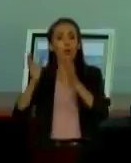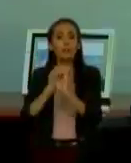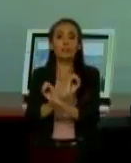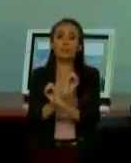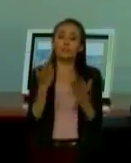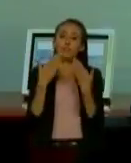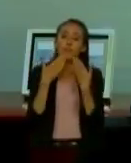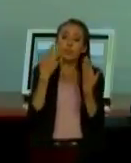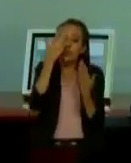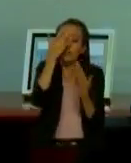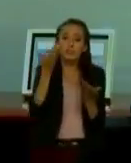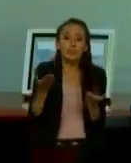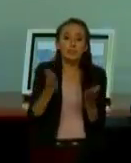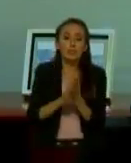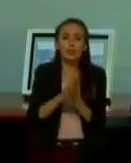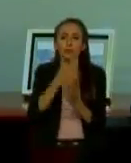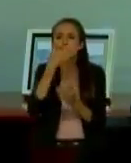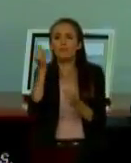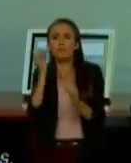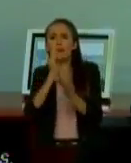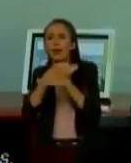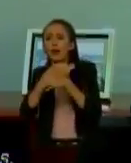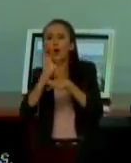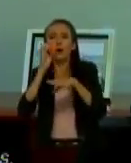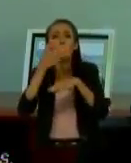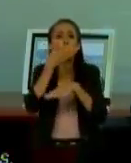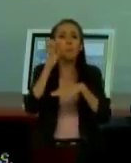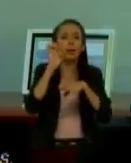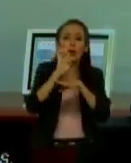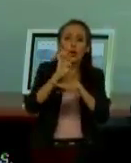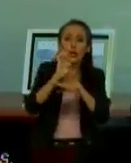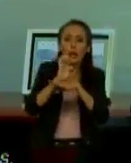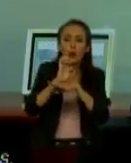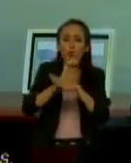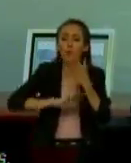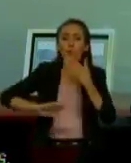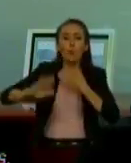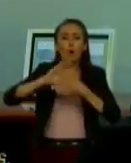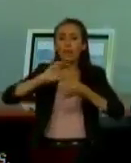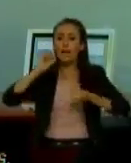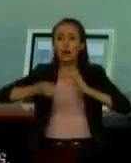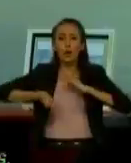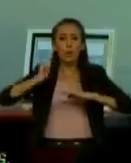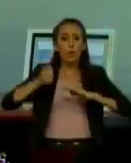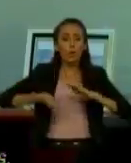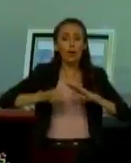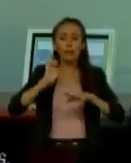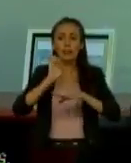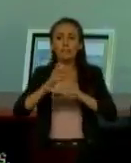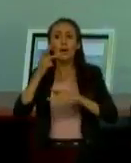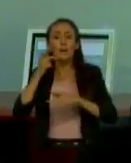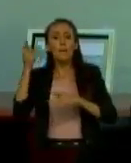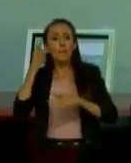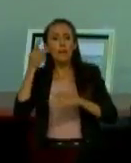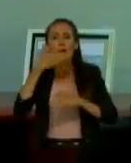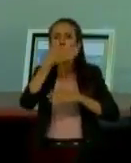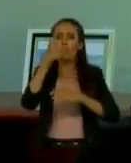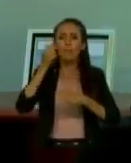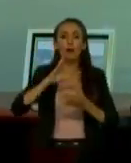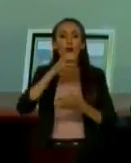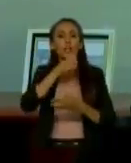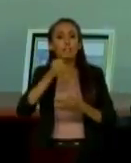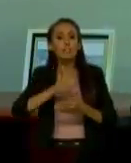contrario no lograremos ser mejores funcionarios, mejores trabajadores, mejores jueces, mejores ciudadanos, mejores padres, mejores